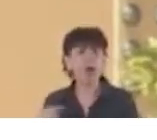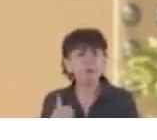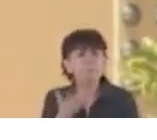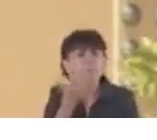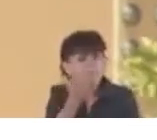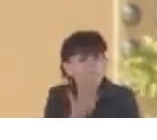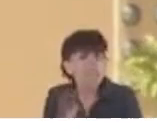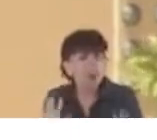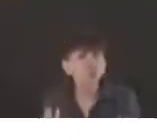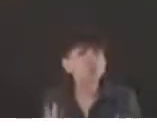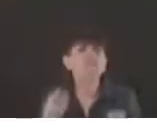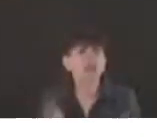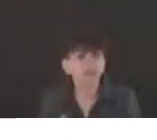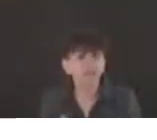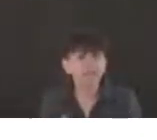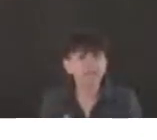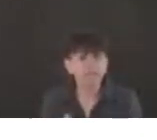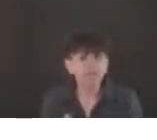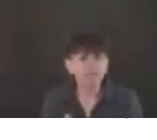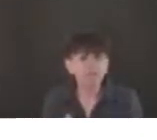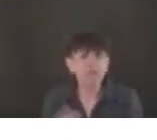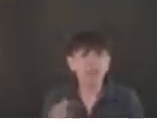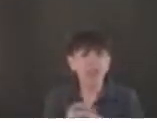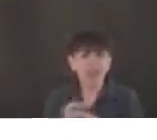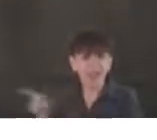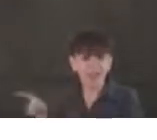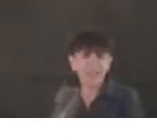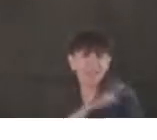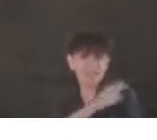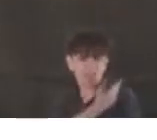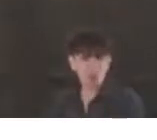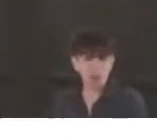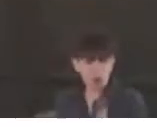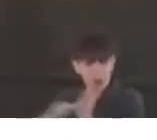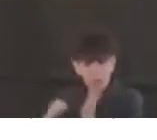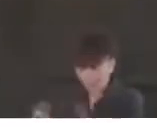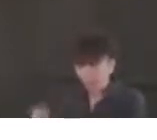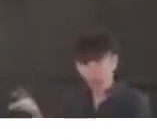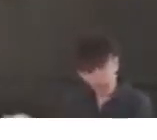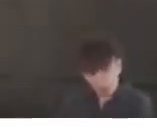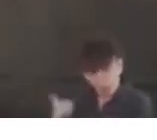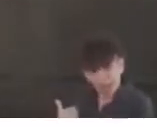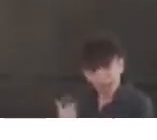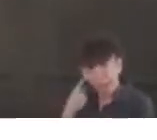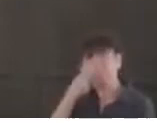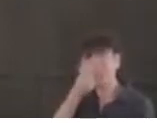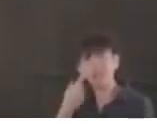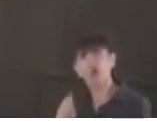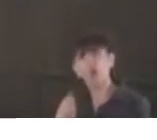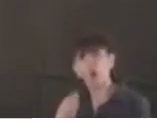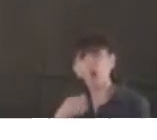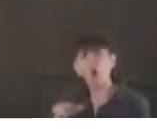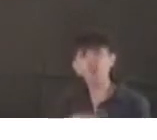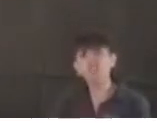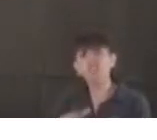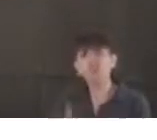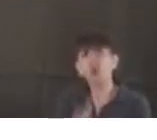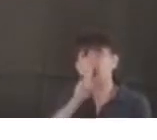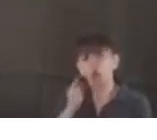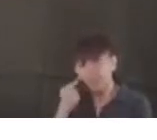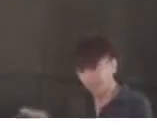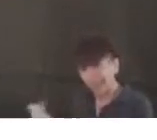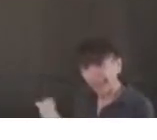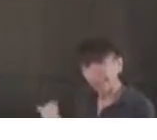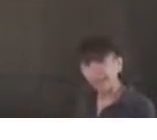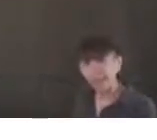hubo donde piden este respeto a la Constitución, hay un consenso previo y una marcada de cancha muy pero muy fuerte a Alberto Fernández, que se